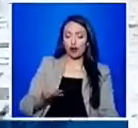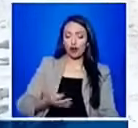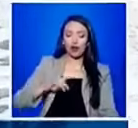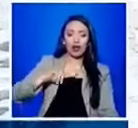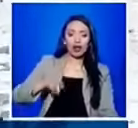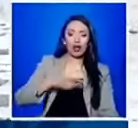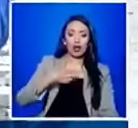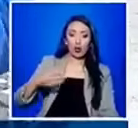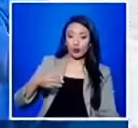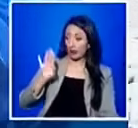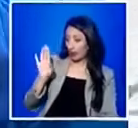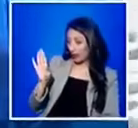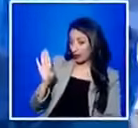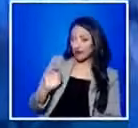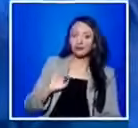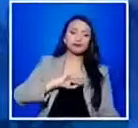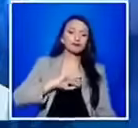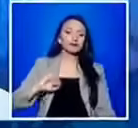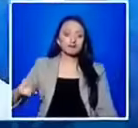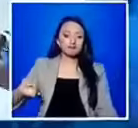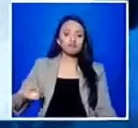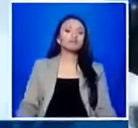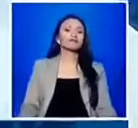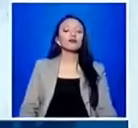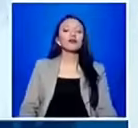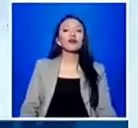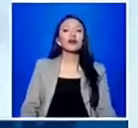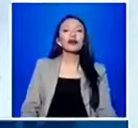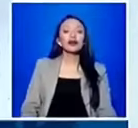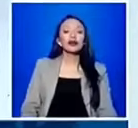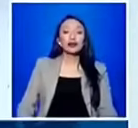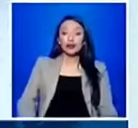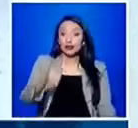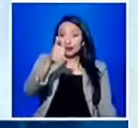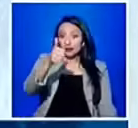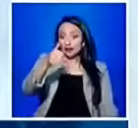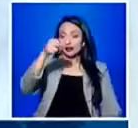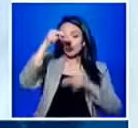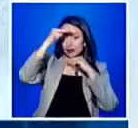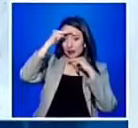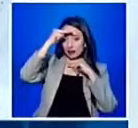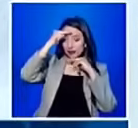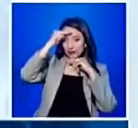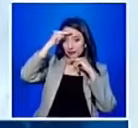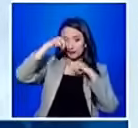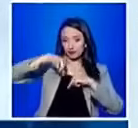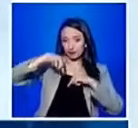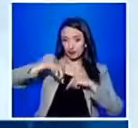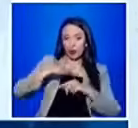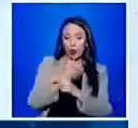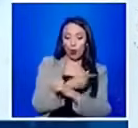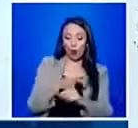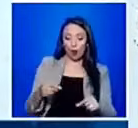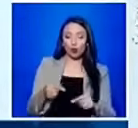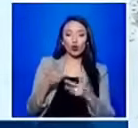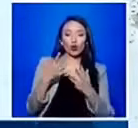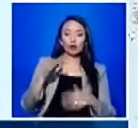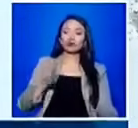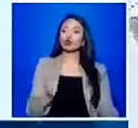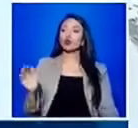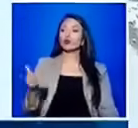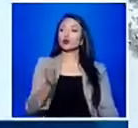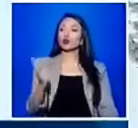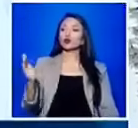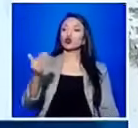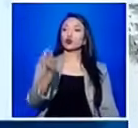tradición informativa. Nada más por decirles eso y comentarles que hay buenas noticias en la Avenida de los Conquistadores aquí. La subida a